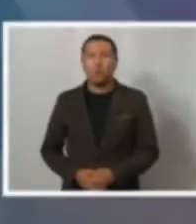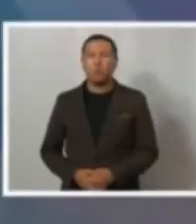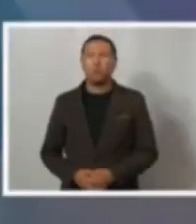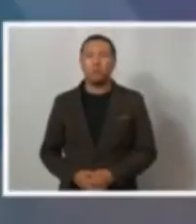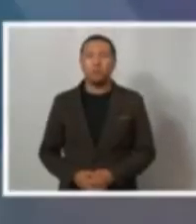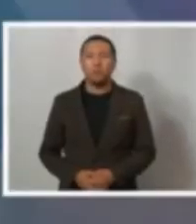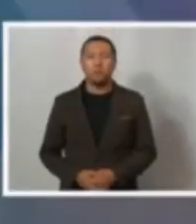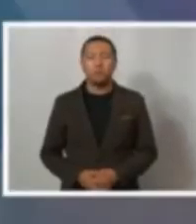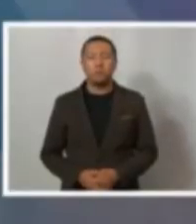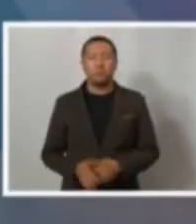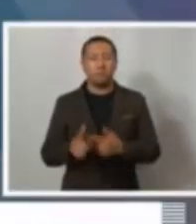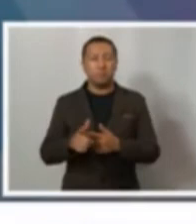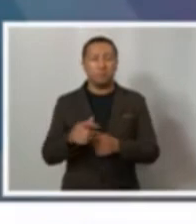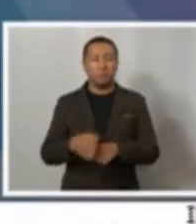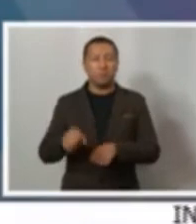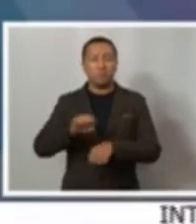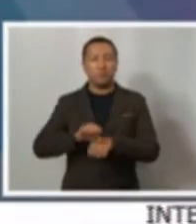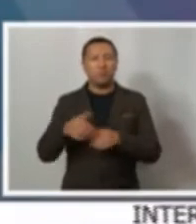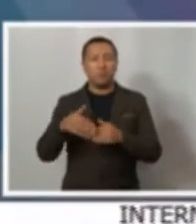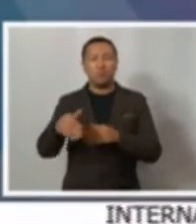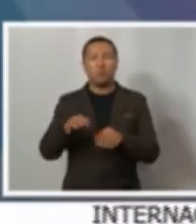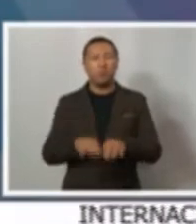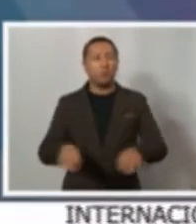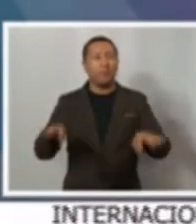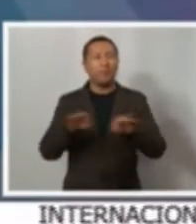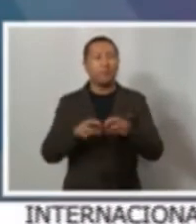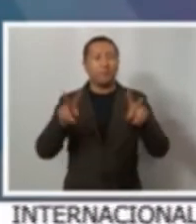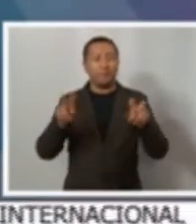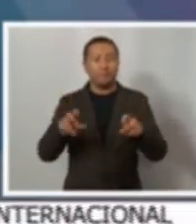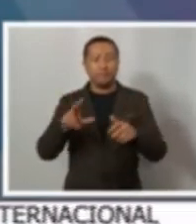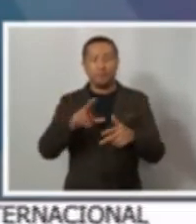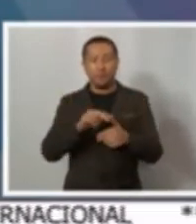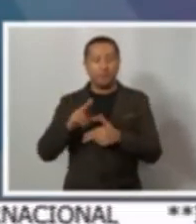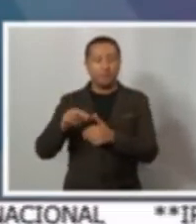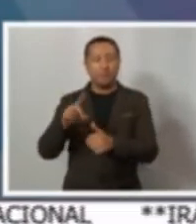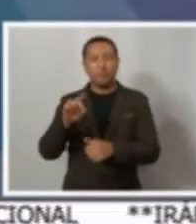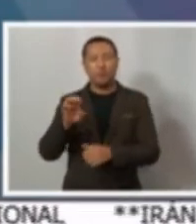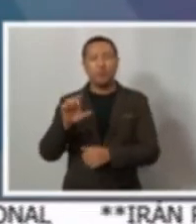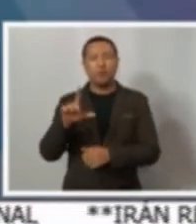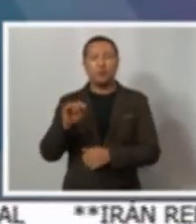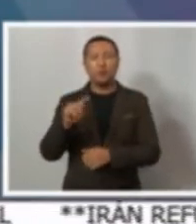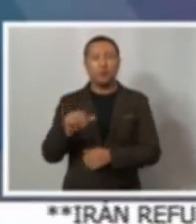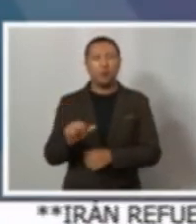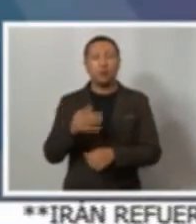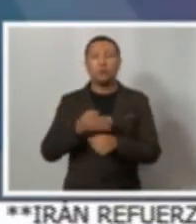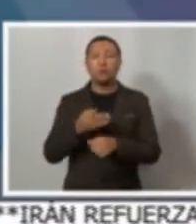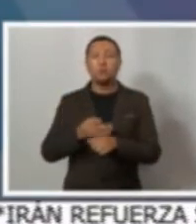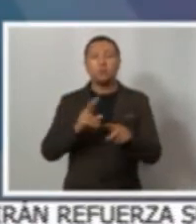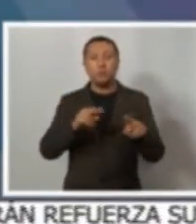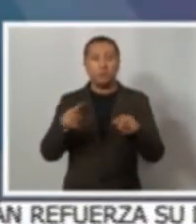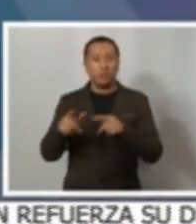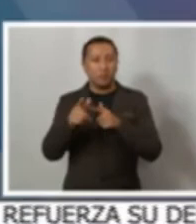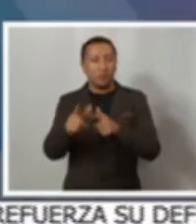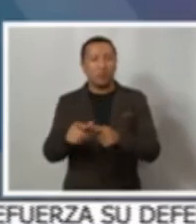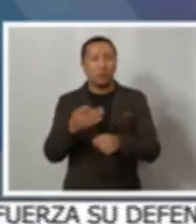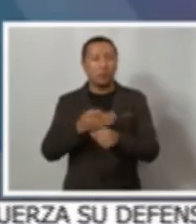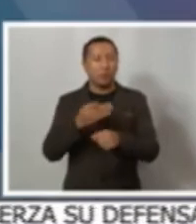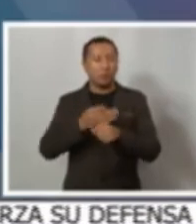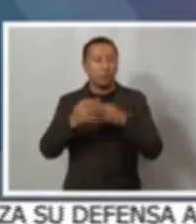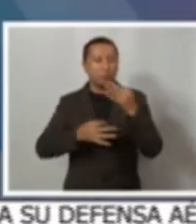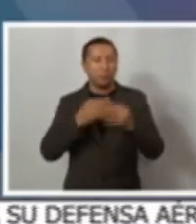Es una jornada muy importante para Quintana Roo en el tema del huracán Delta. Estamos muy pendientes en este medio